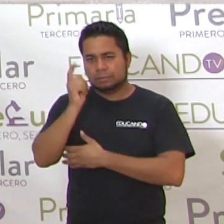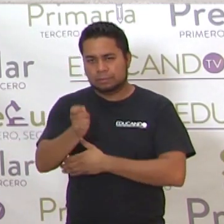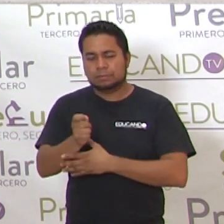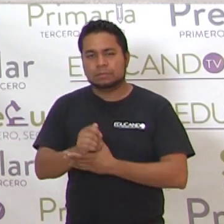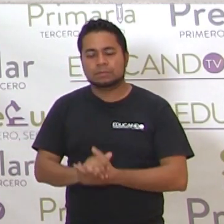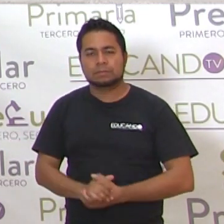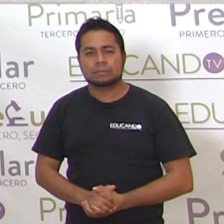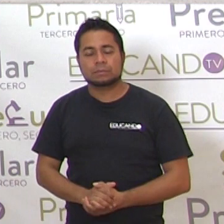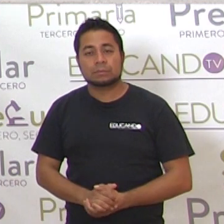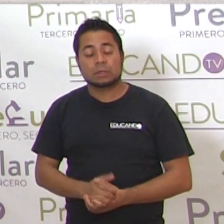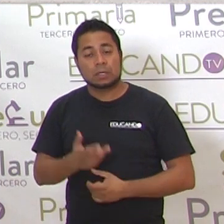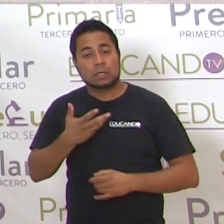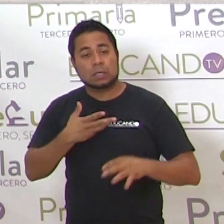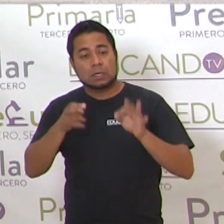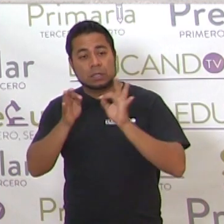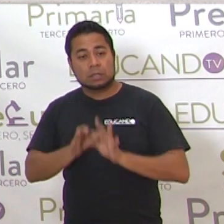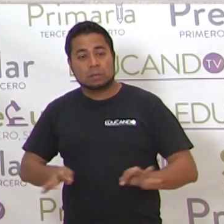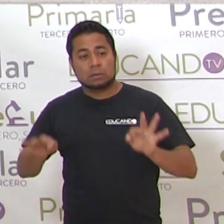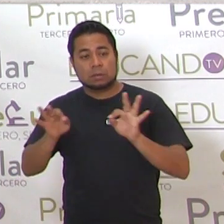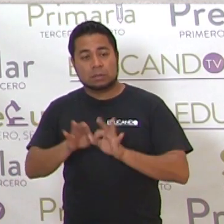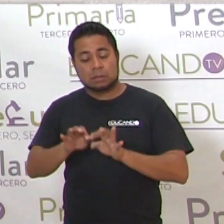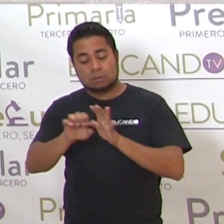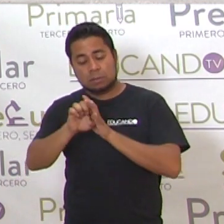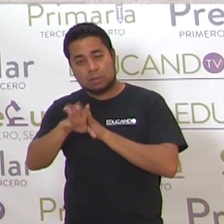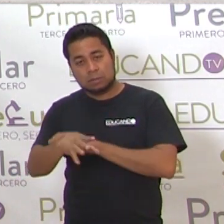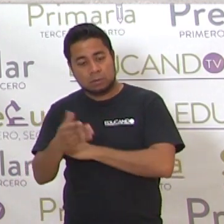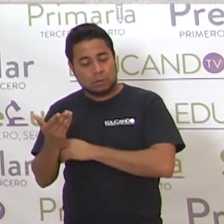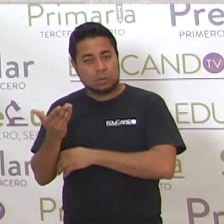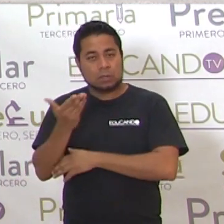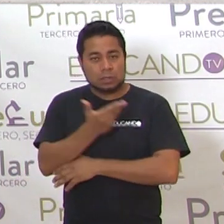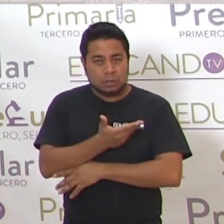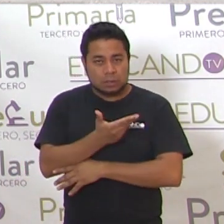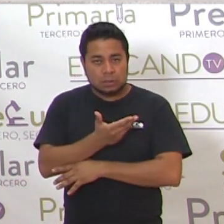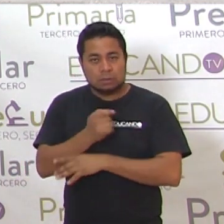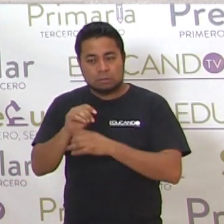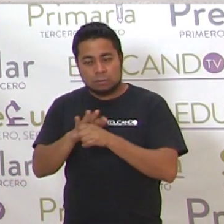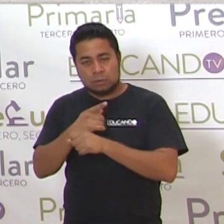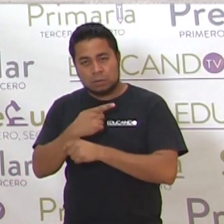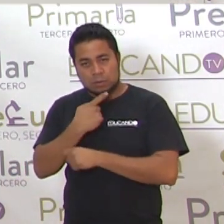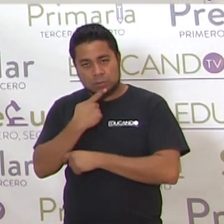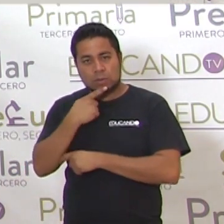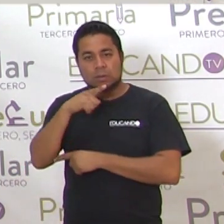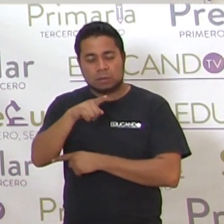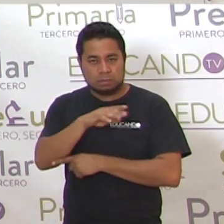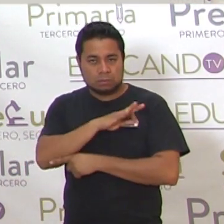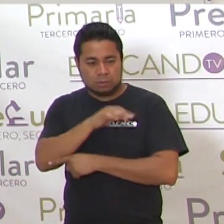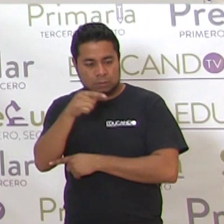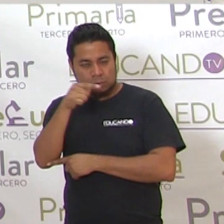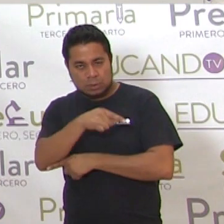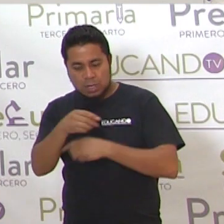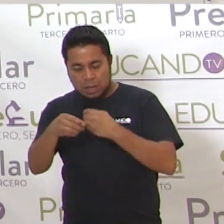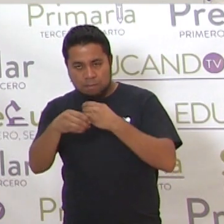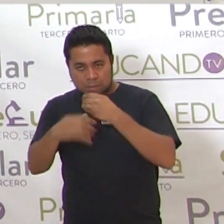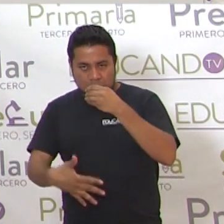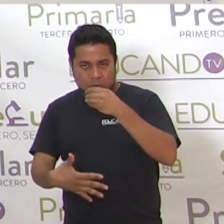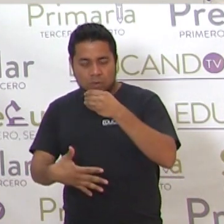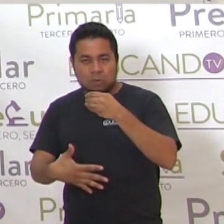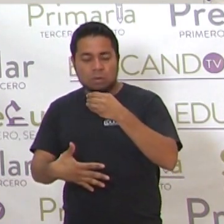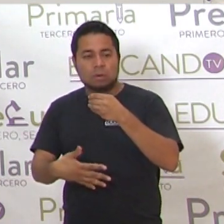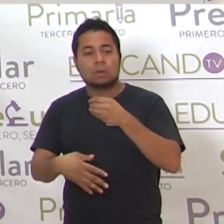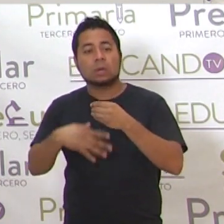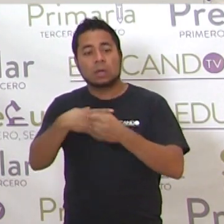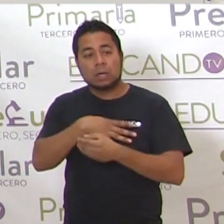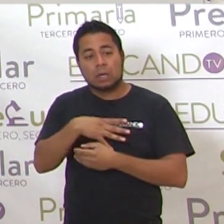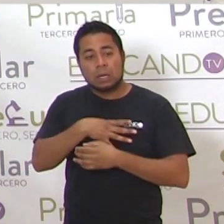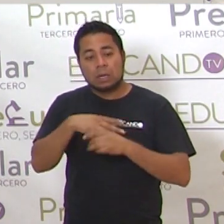importante esta parte porque vamos a hacer mención de que en esta parte de abajo tenemos